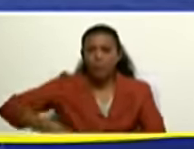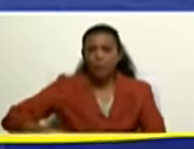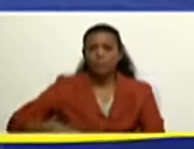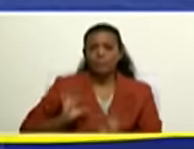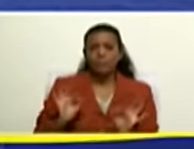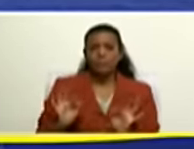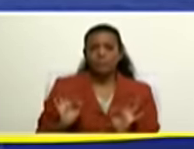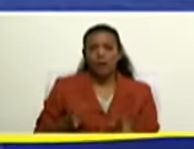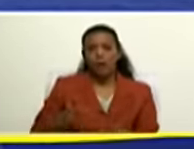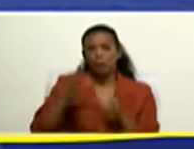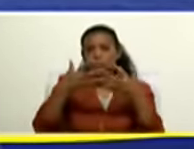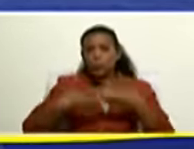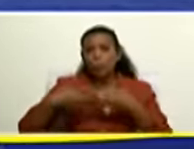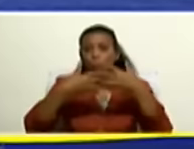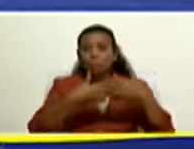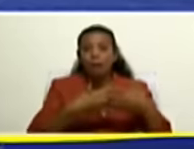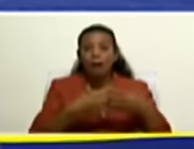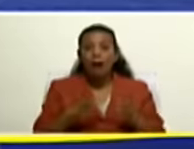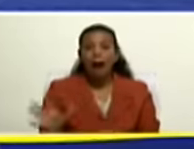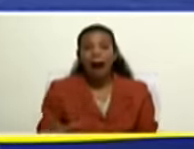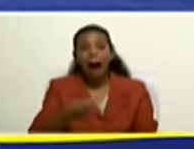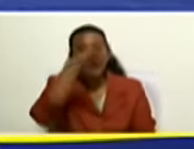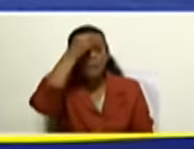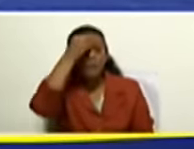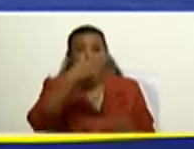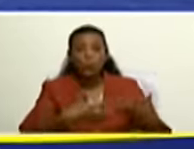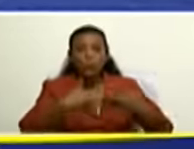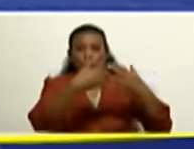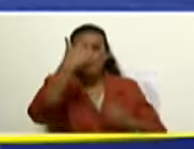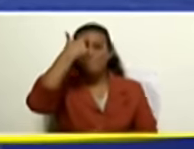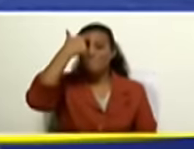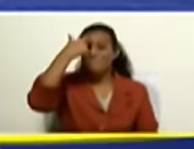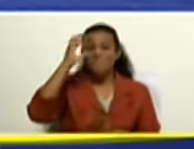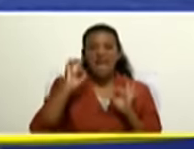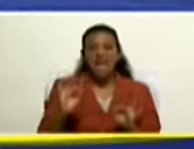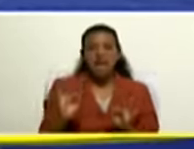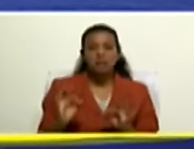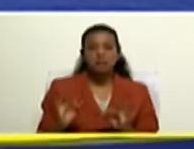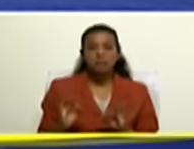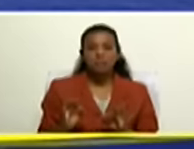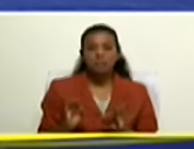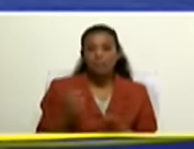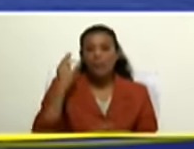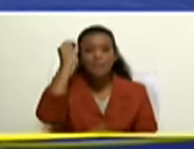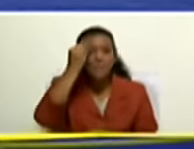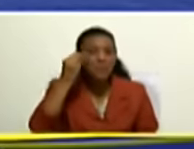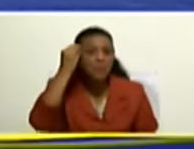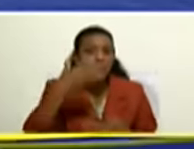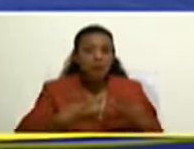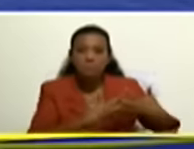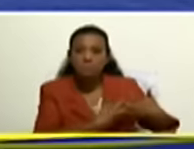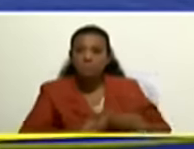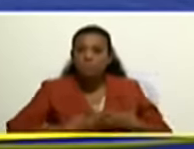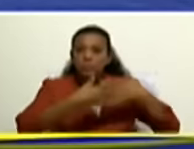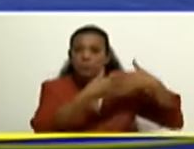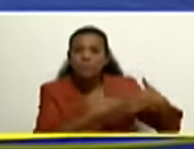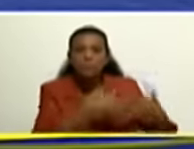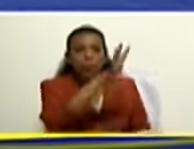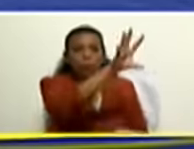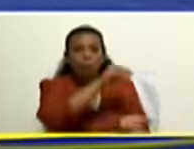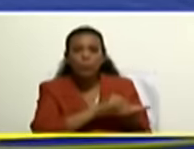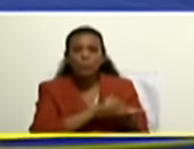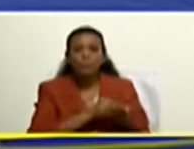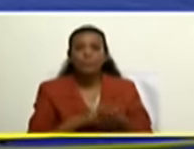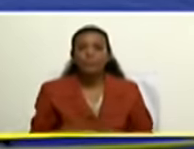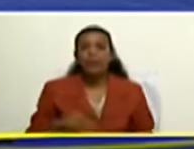Comando Sur, formado en el Pentágono, con mente progringa, procolonial, llamado